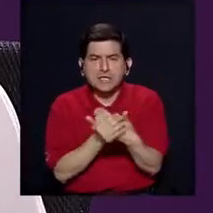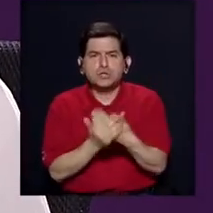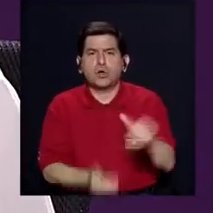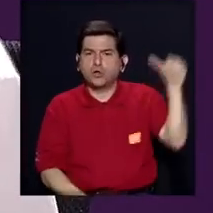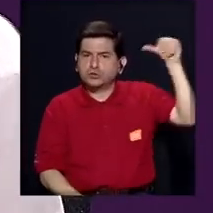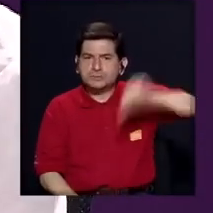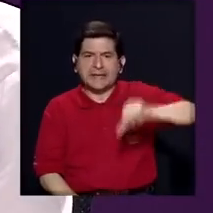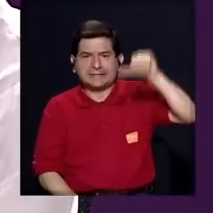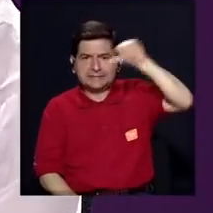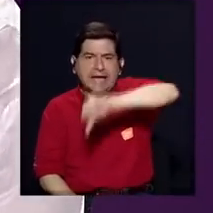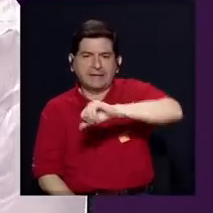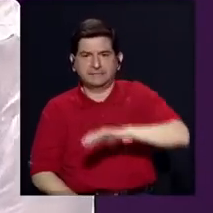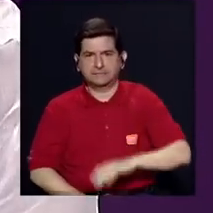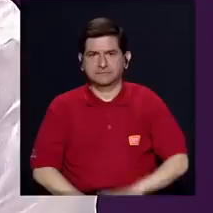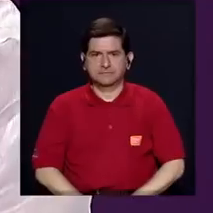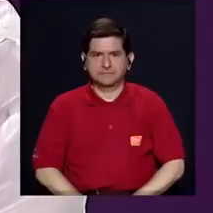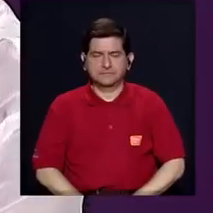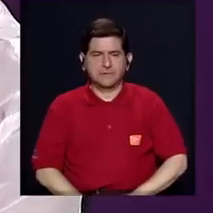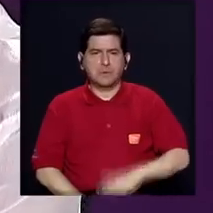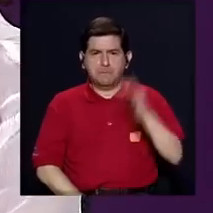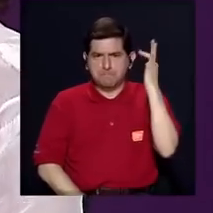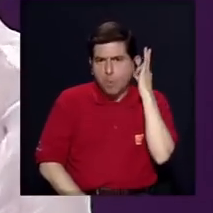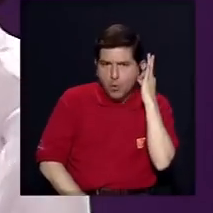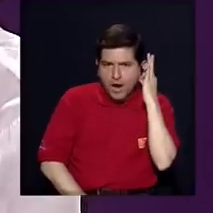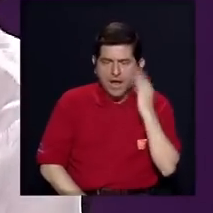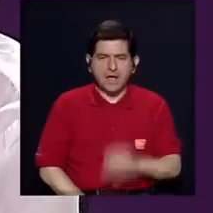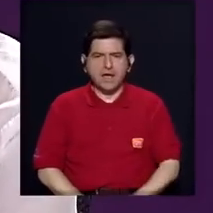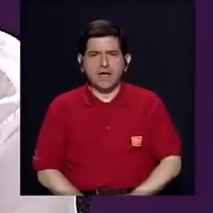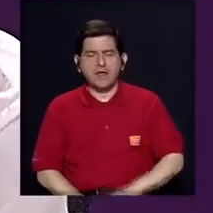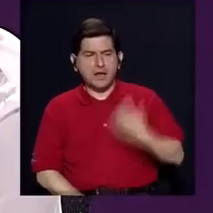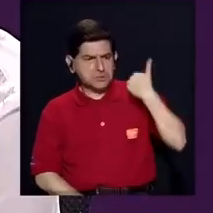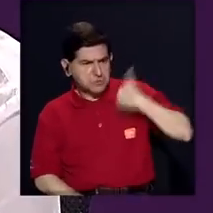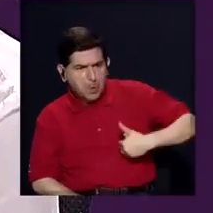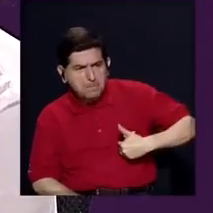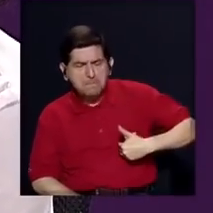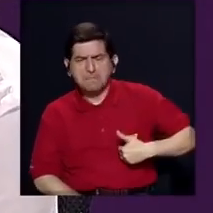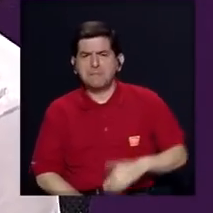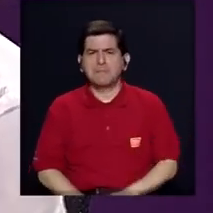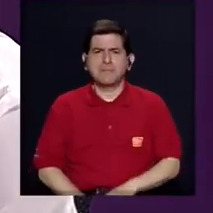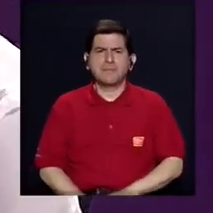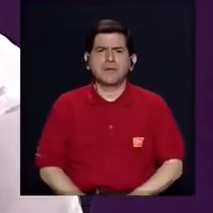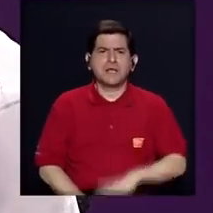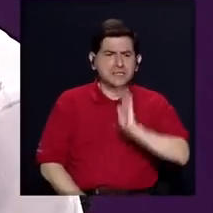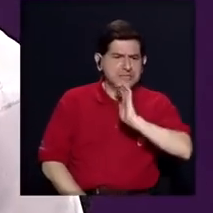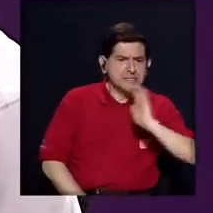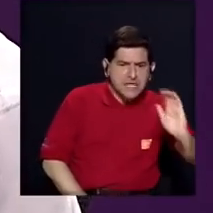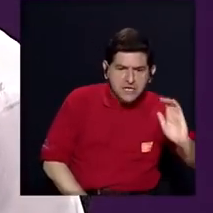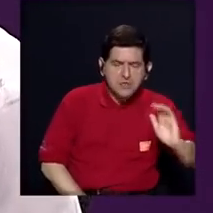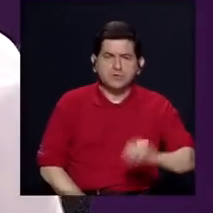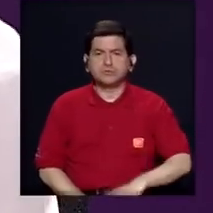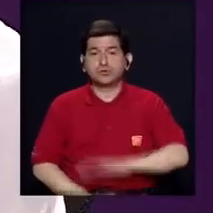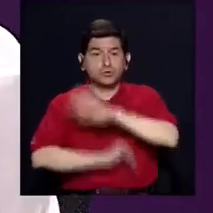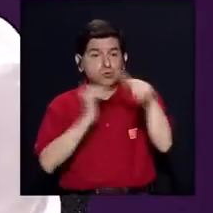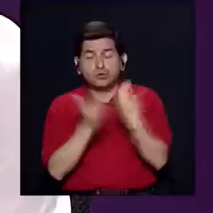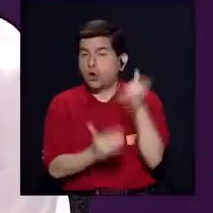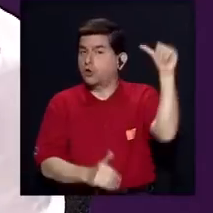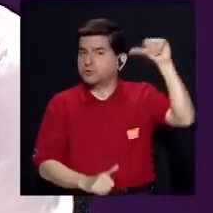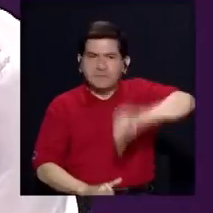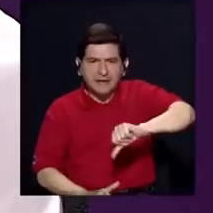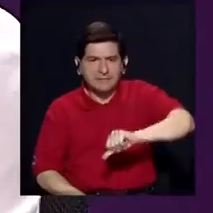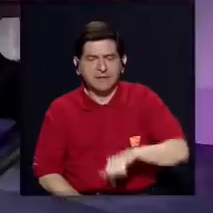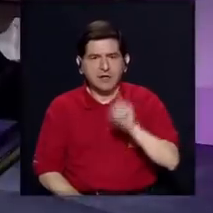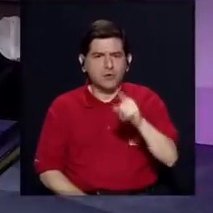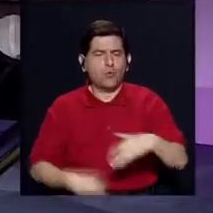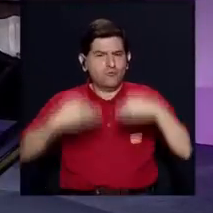todos perdemos las mujeres pierden los varones pierden los niños por eso una de las